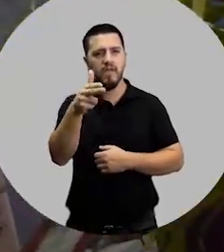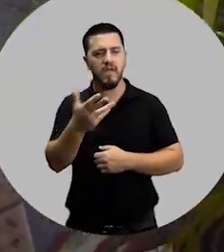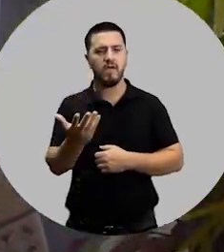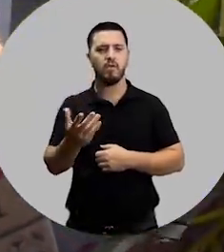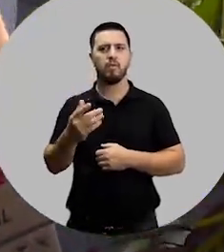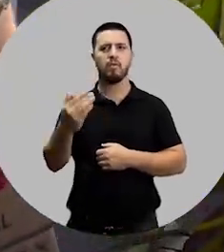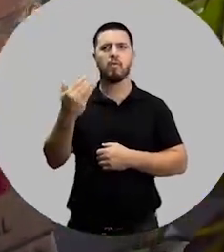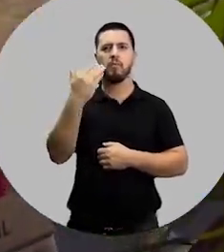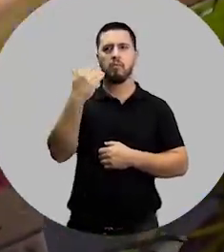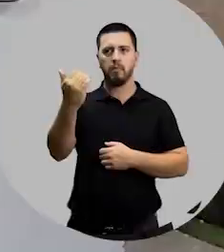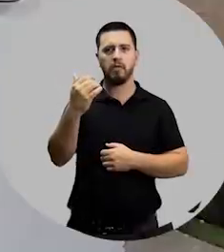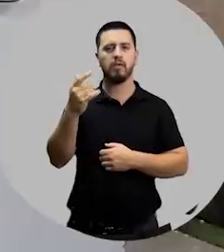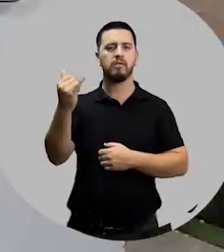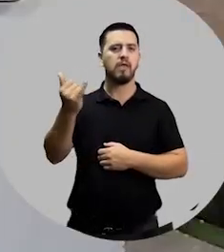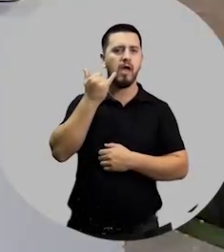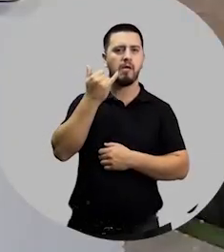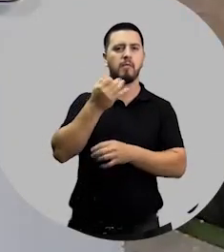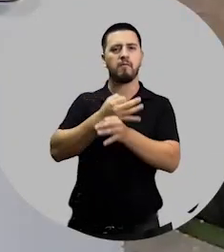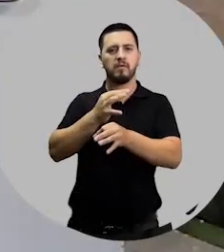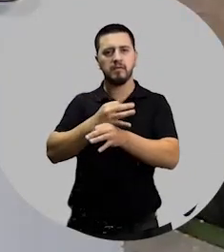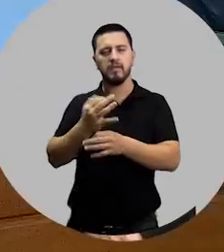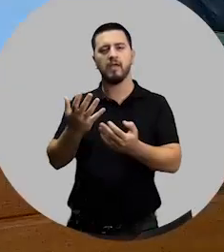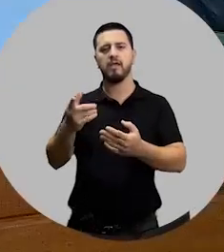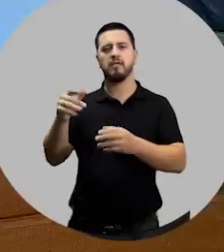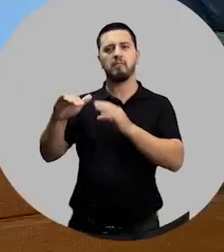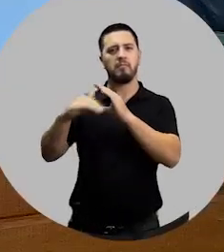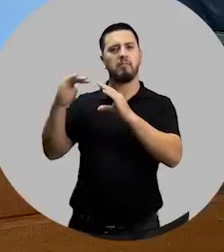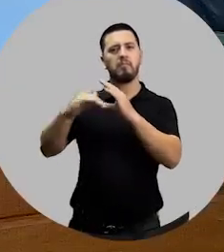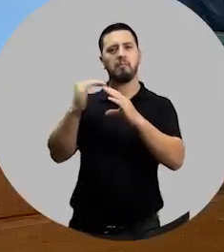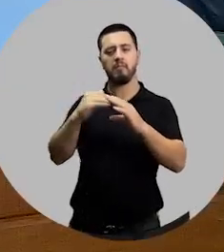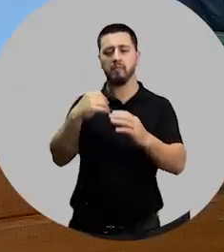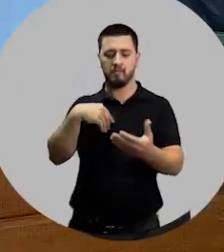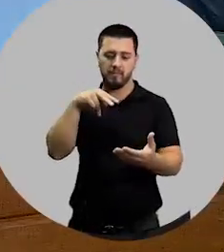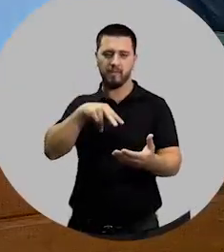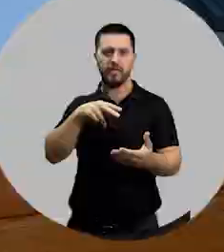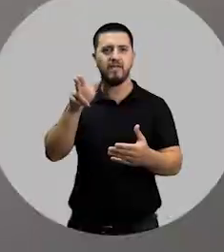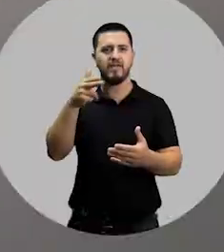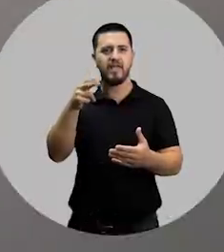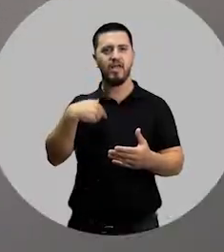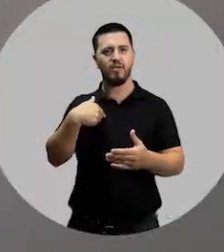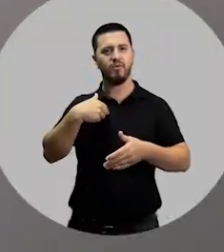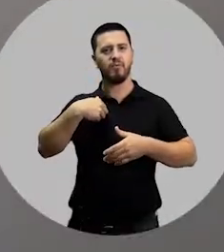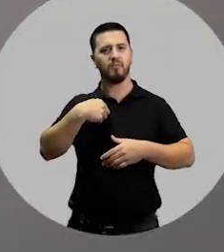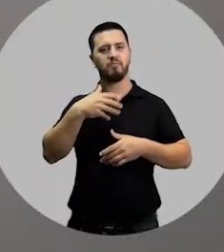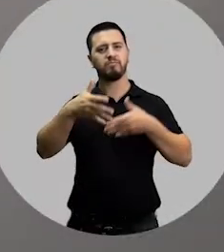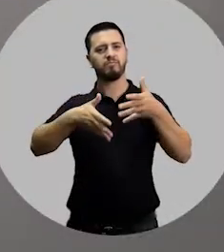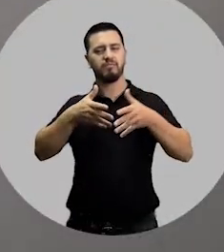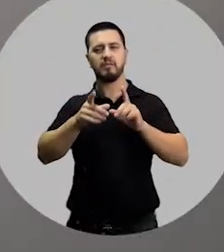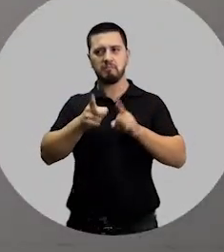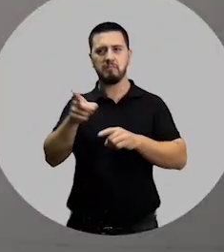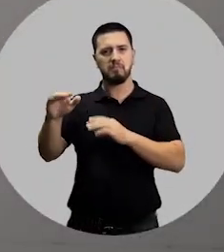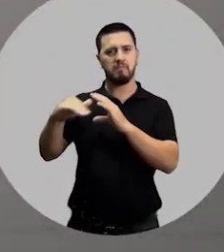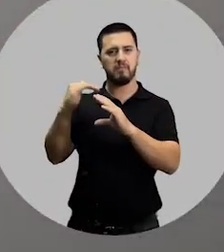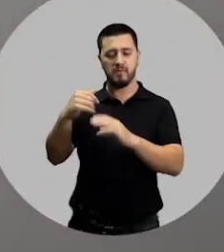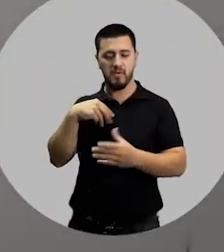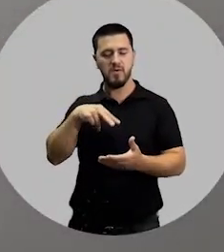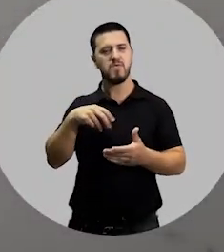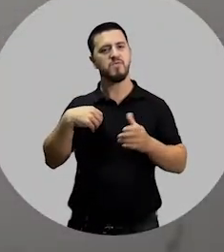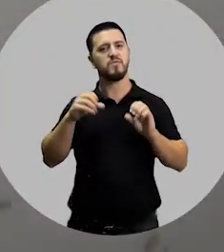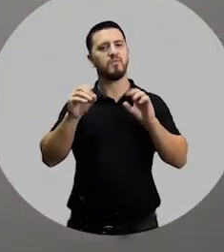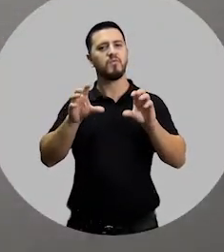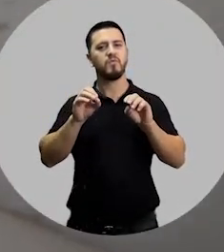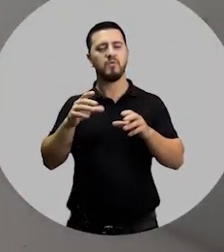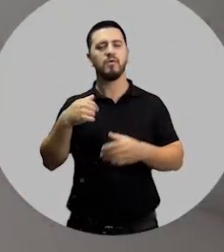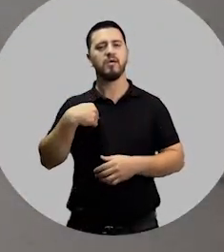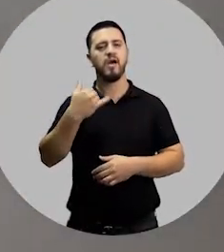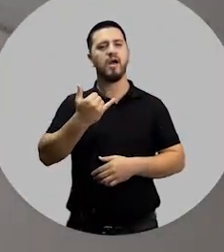llaman, me felicitaban, empezaban a reenviar todos los videos y me puso muy contenta eso y me ayudó bastante